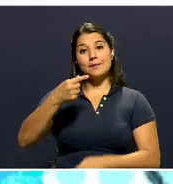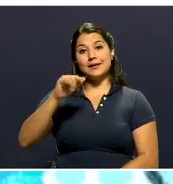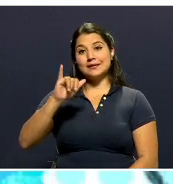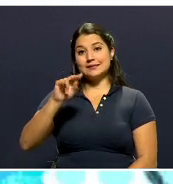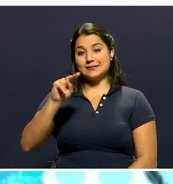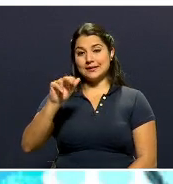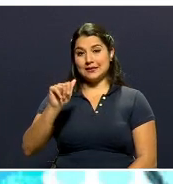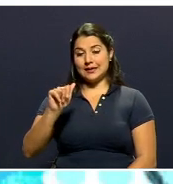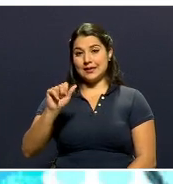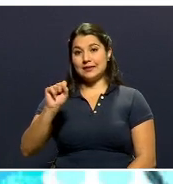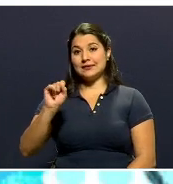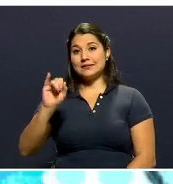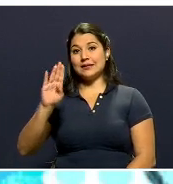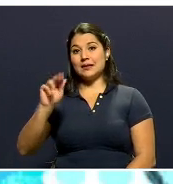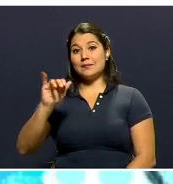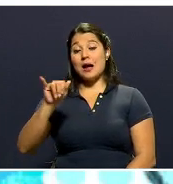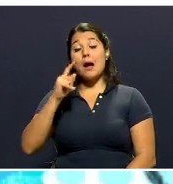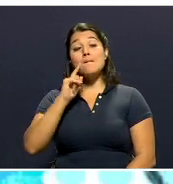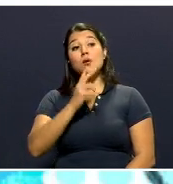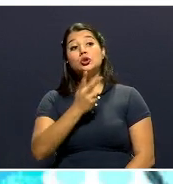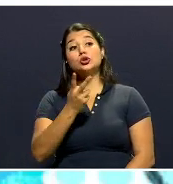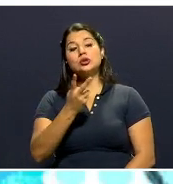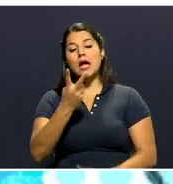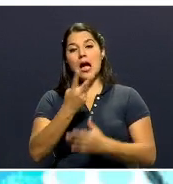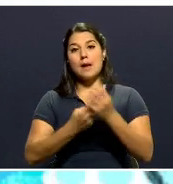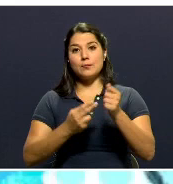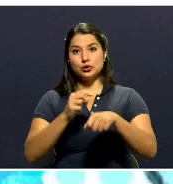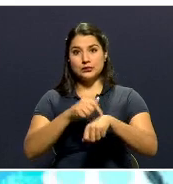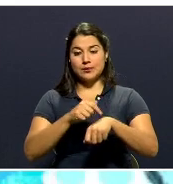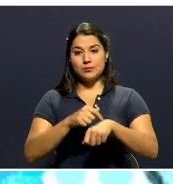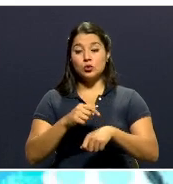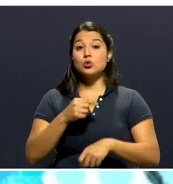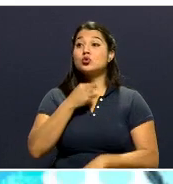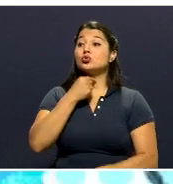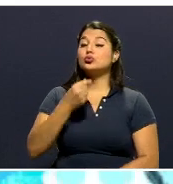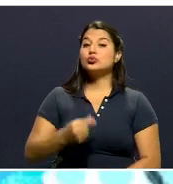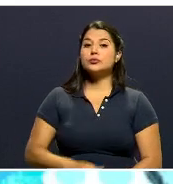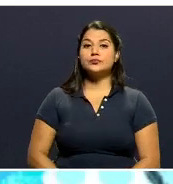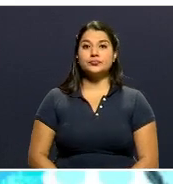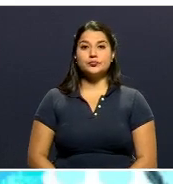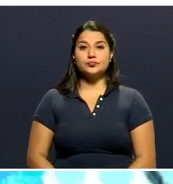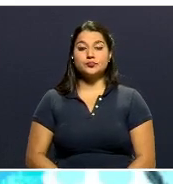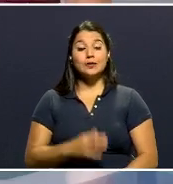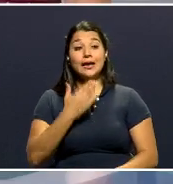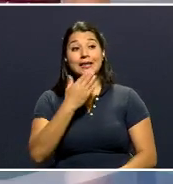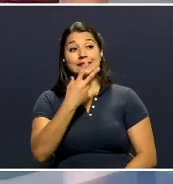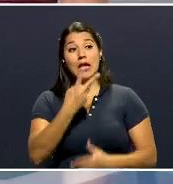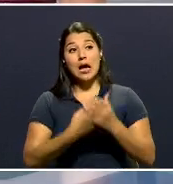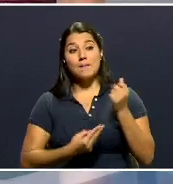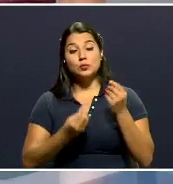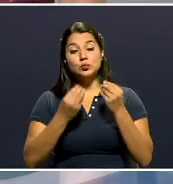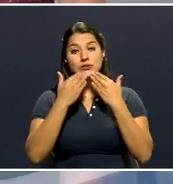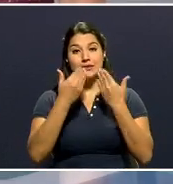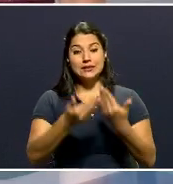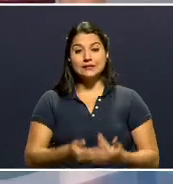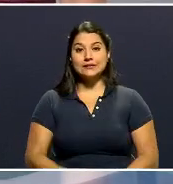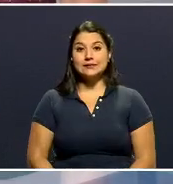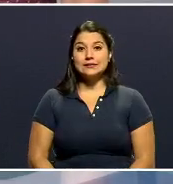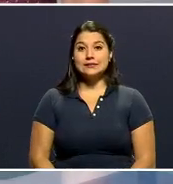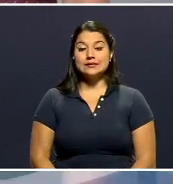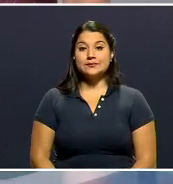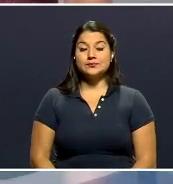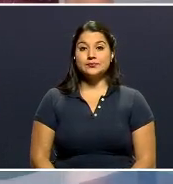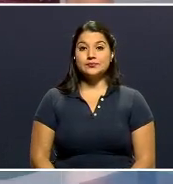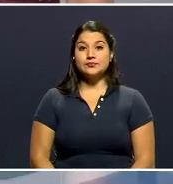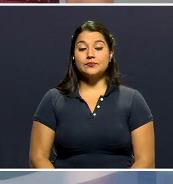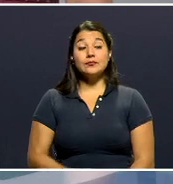Gracias, Gina, por tu tiempo. Un gusto. Ambos. Muchas gracias.